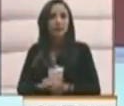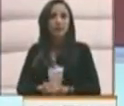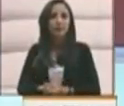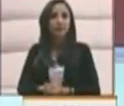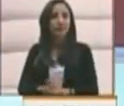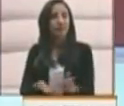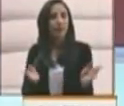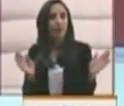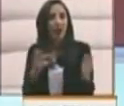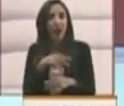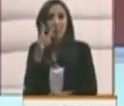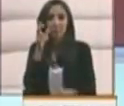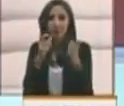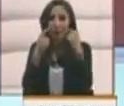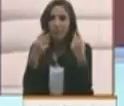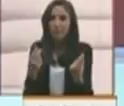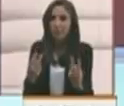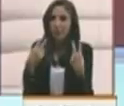escuche bien esto, Venezuela,